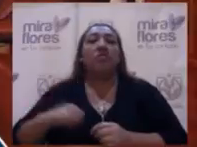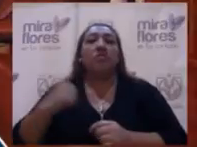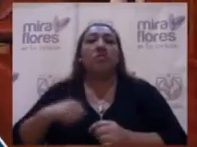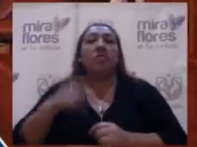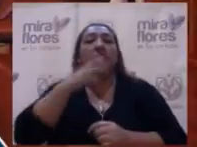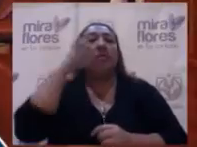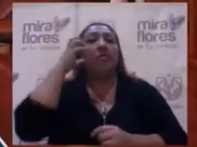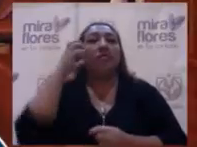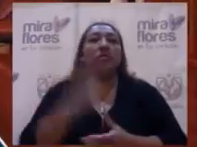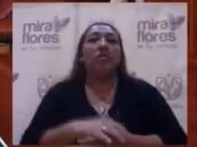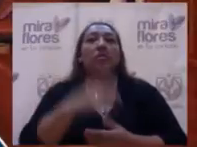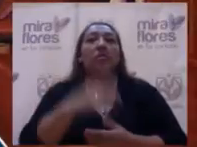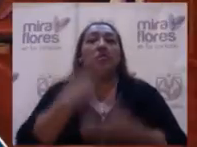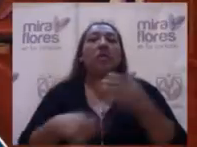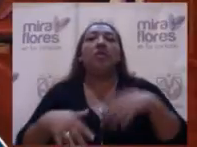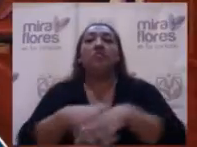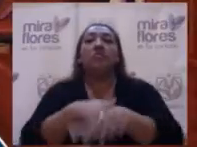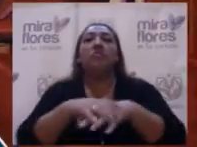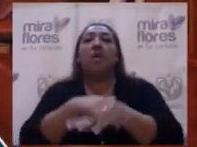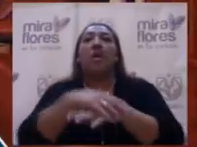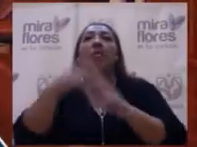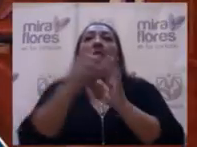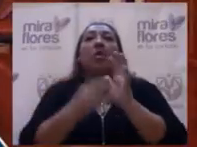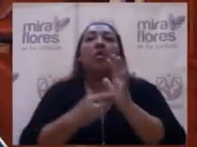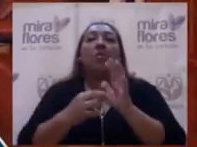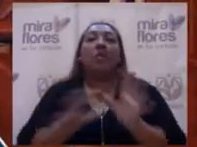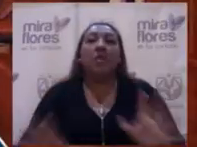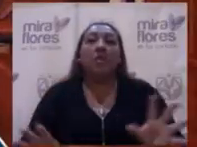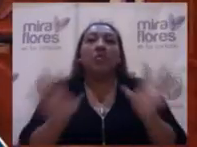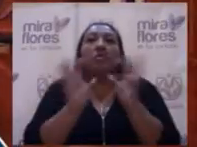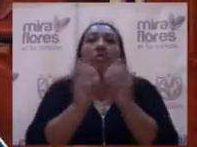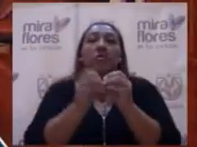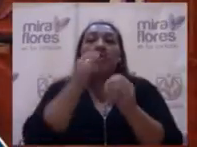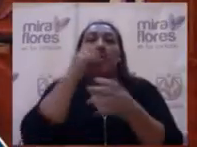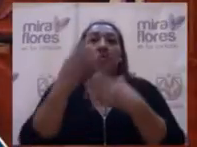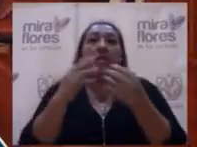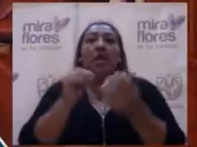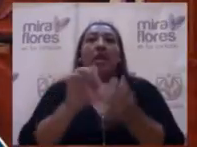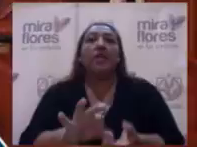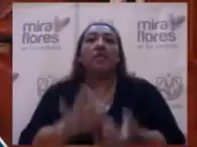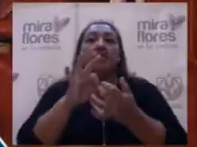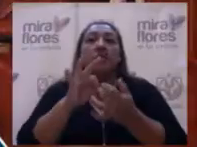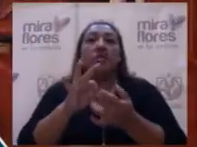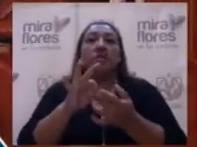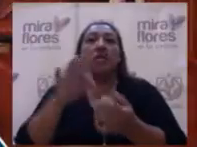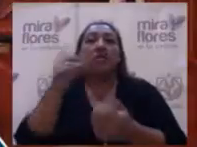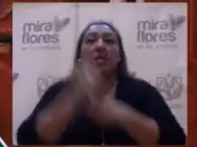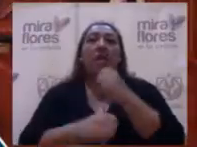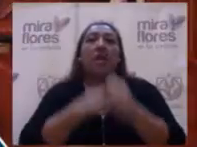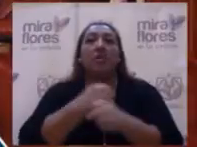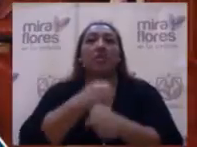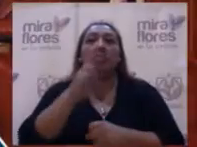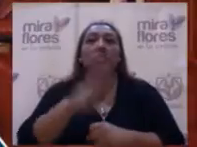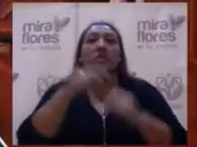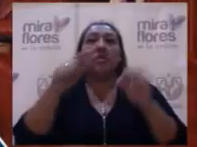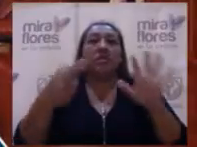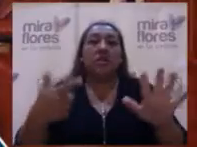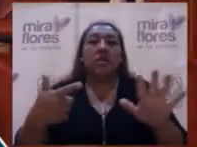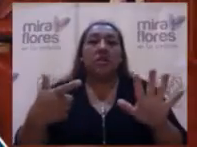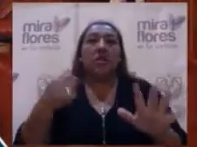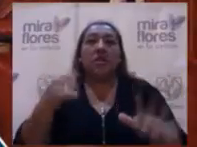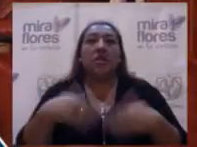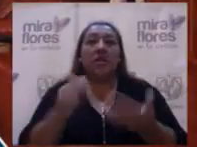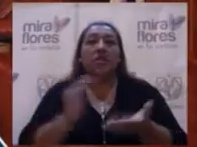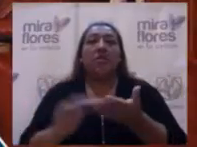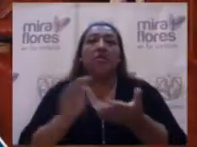de Miraflores para la gestión del programa de complementación alimentaria PCA para el año 2017 y